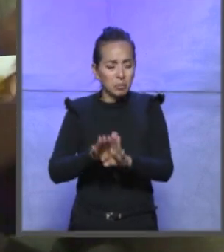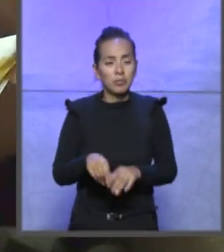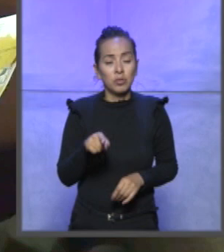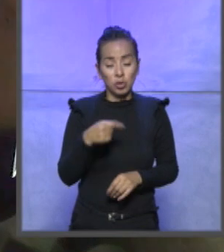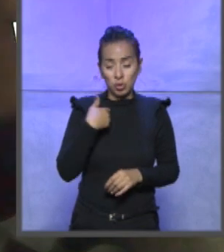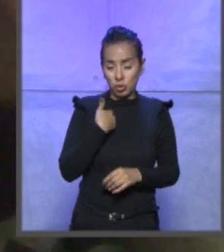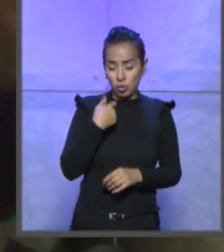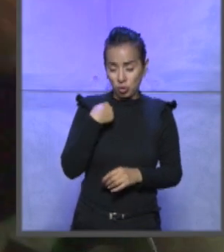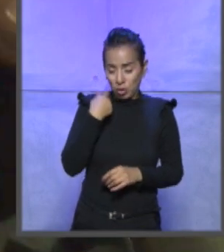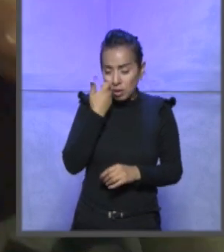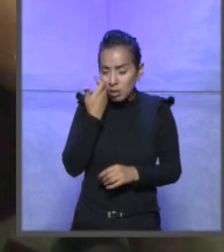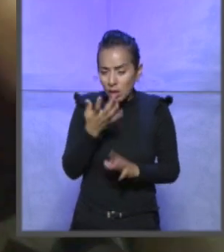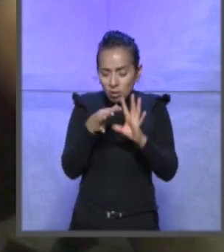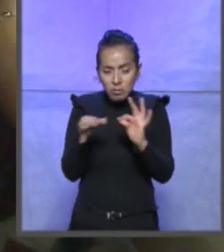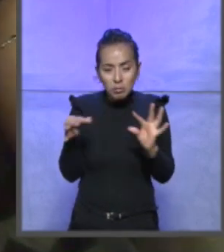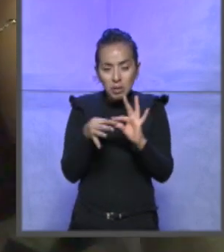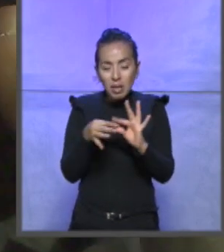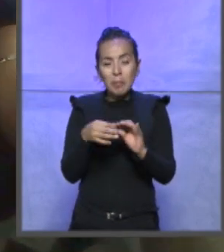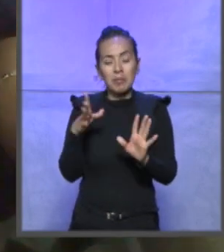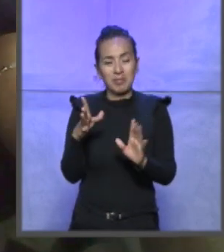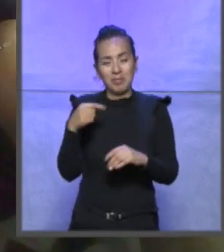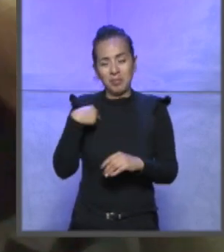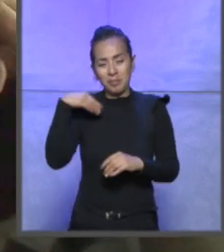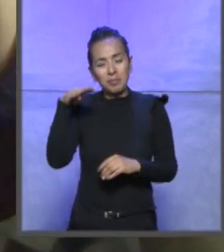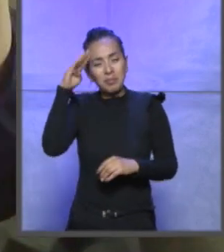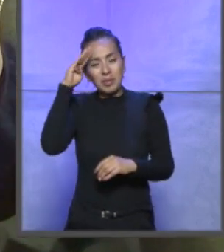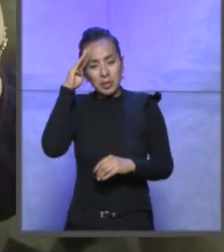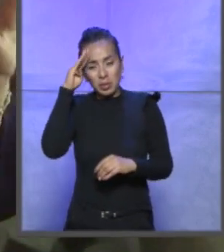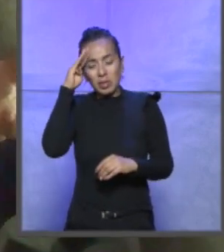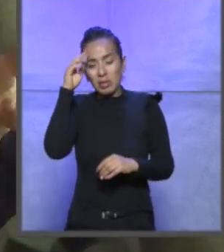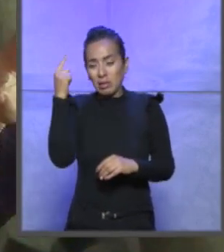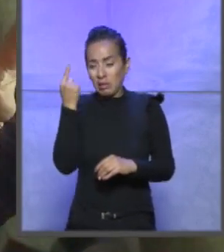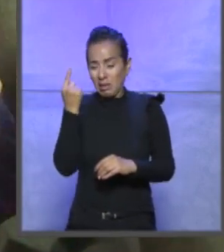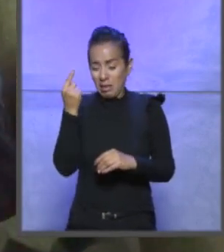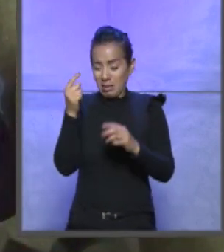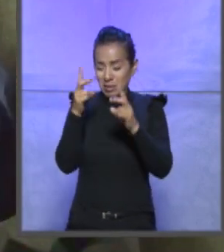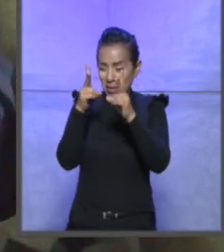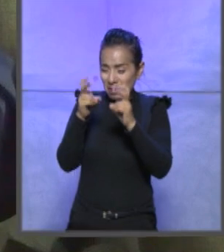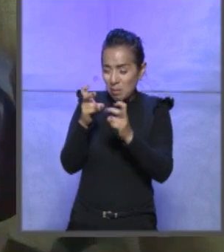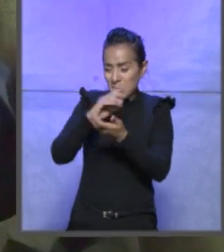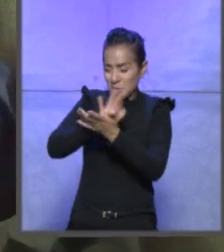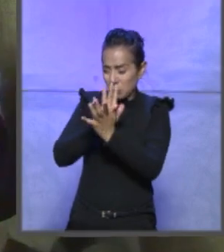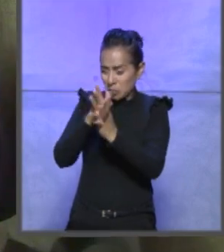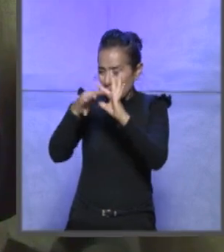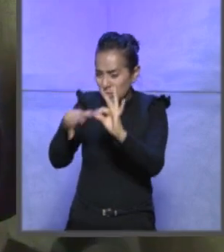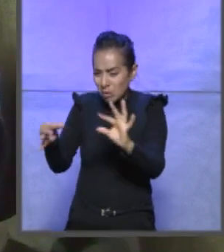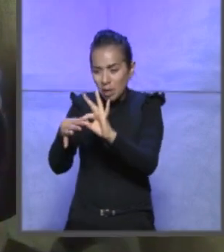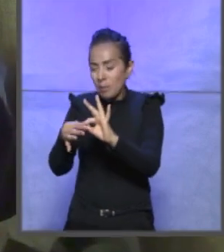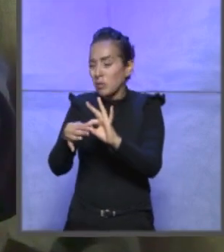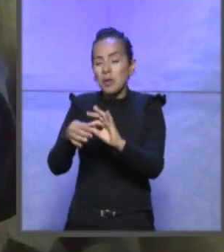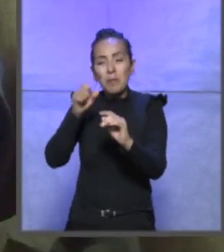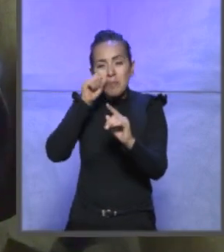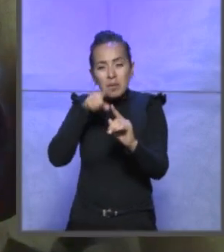quiero destacar, porque me pareció fundamental, ya que estamos hablando no nada más de discriminación, sino también de